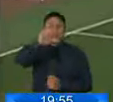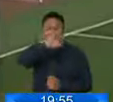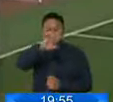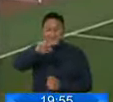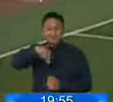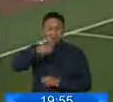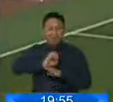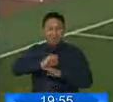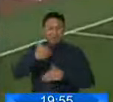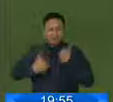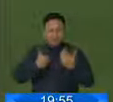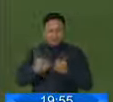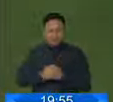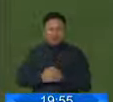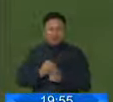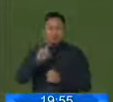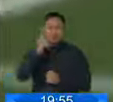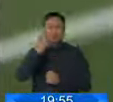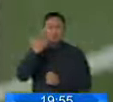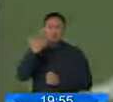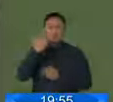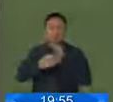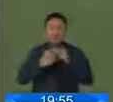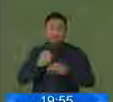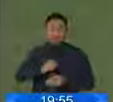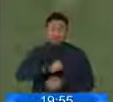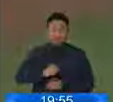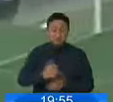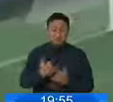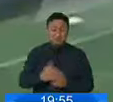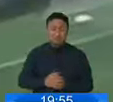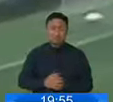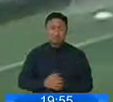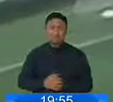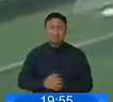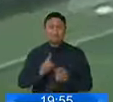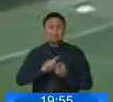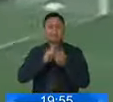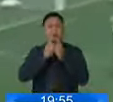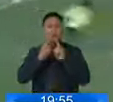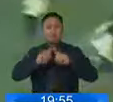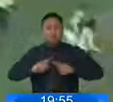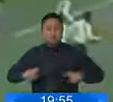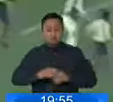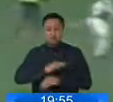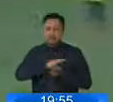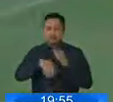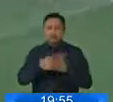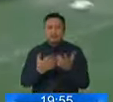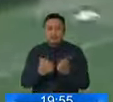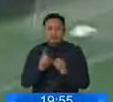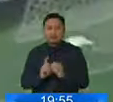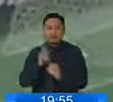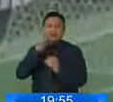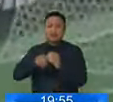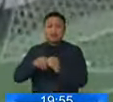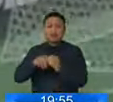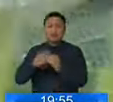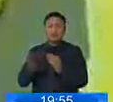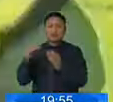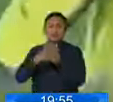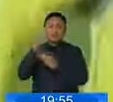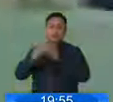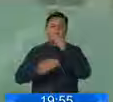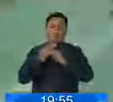de los ecuatorianos cuando anotamos el primer gol en un mundial. Ahora, las condiciones son otras, pero las ganas de clasificar a una cita mundialista son